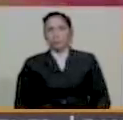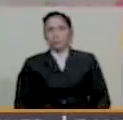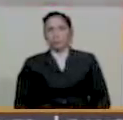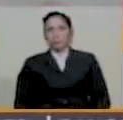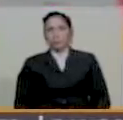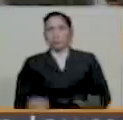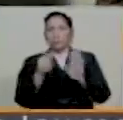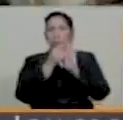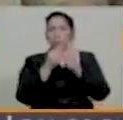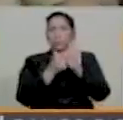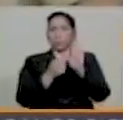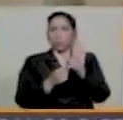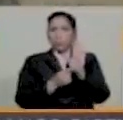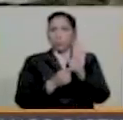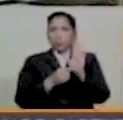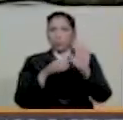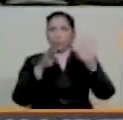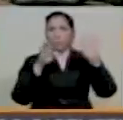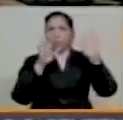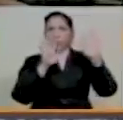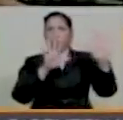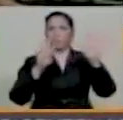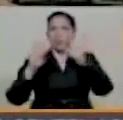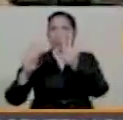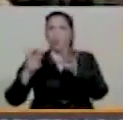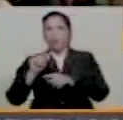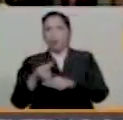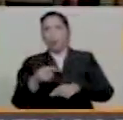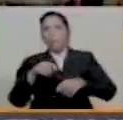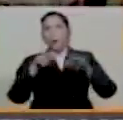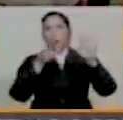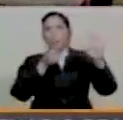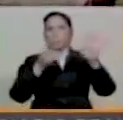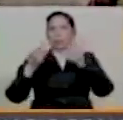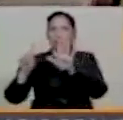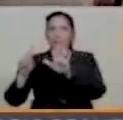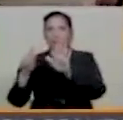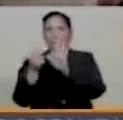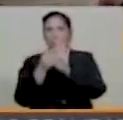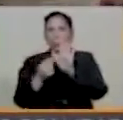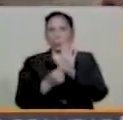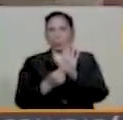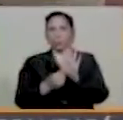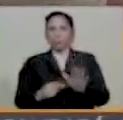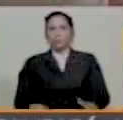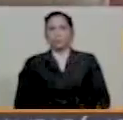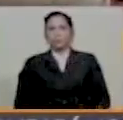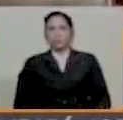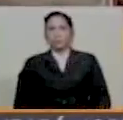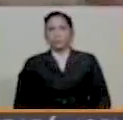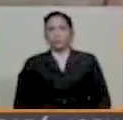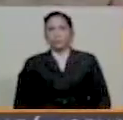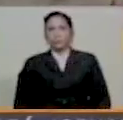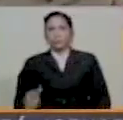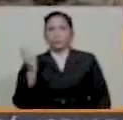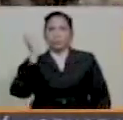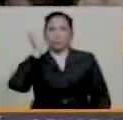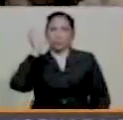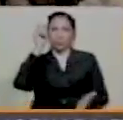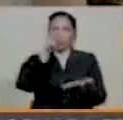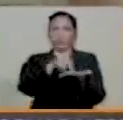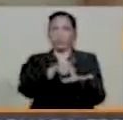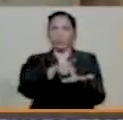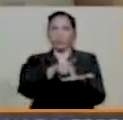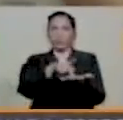Promedio académico de 19,86 puntos. Yesenia Andreina Barazarte Barrero,